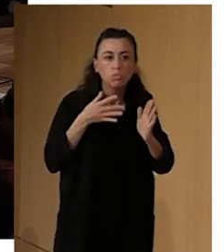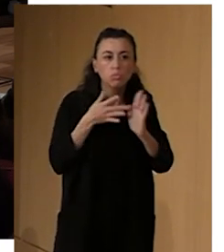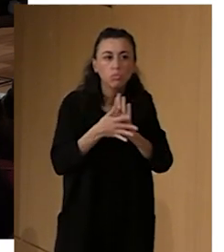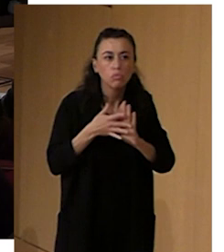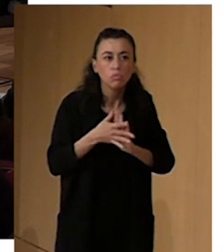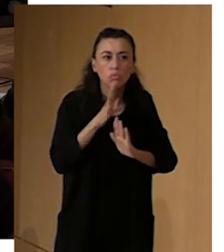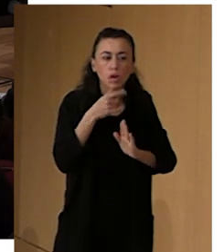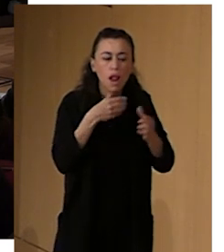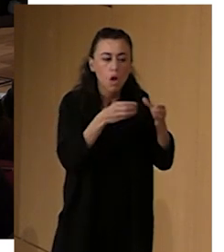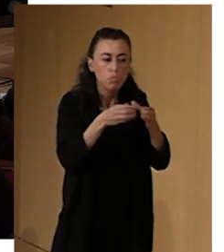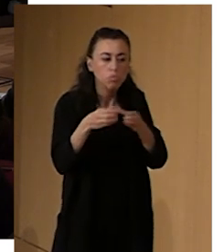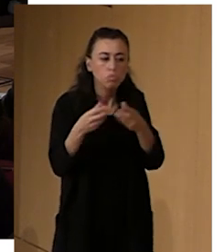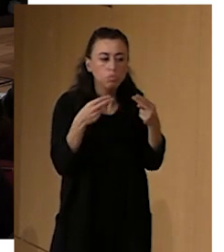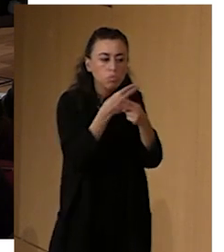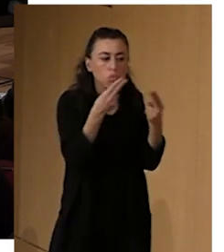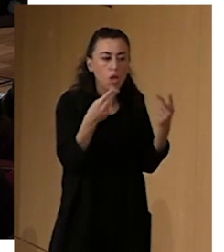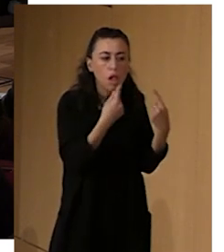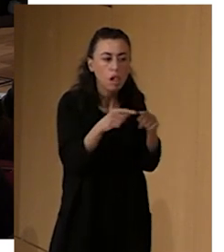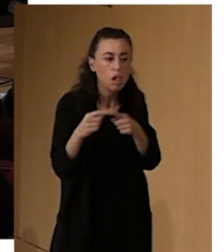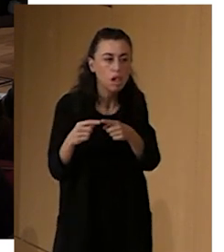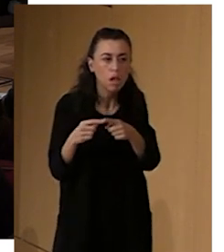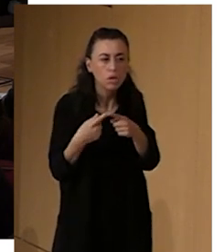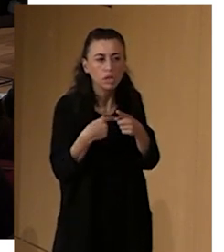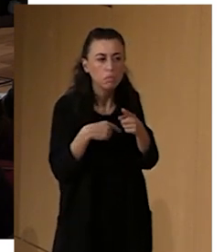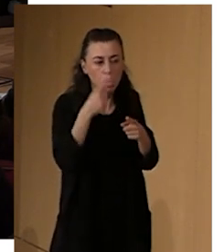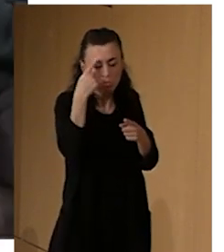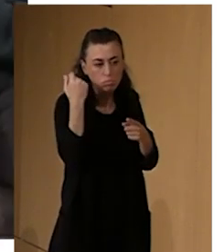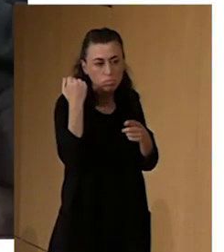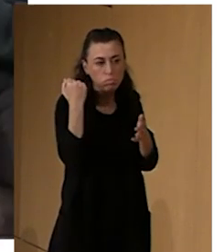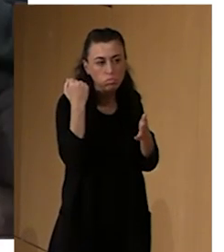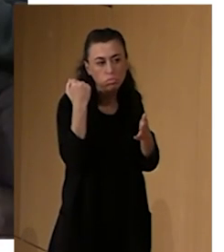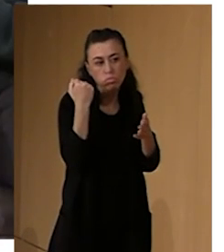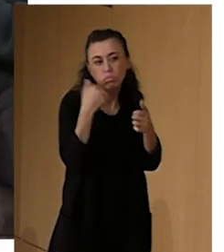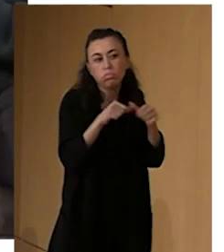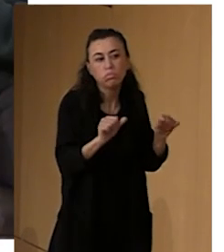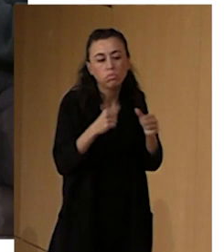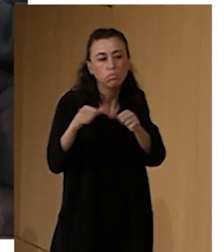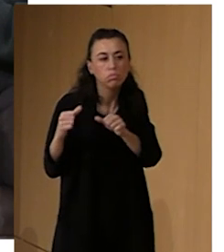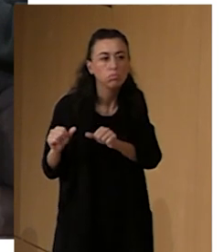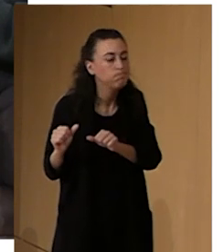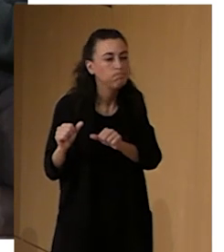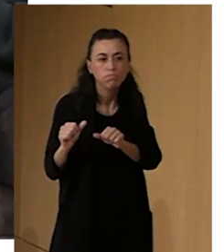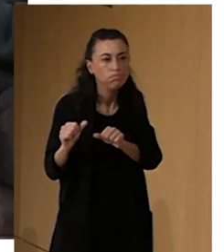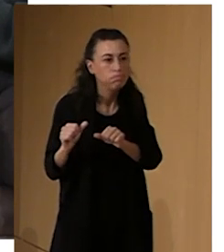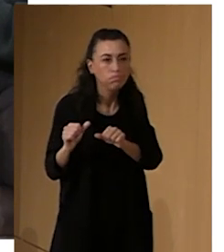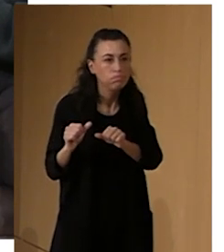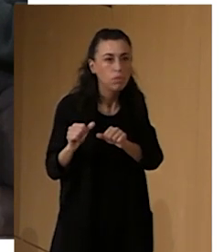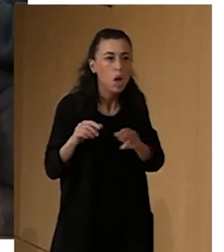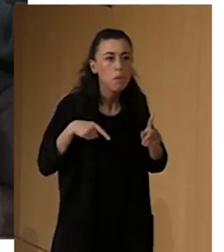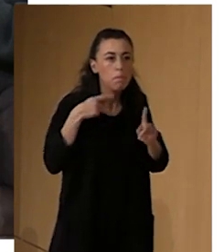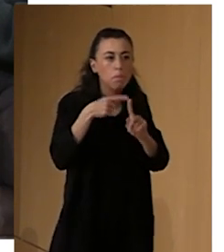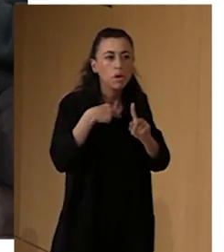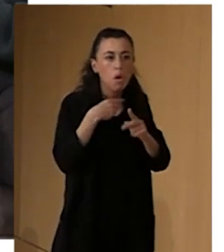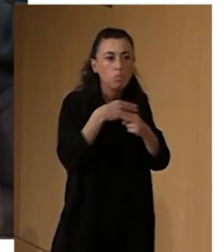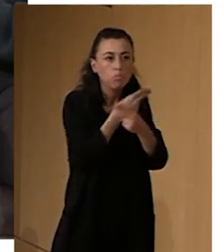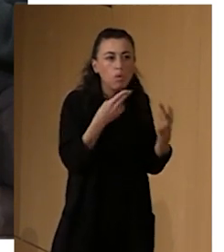encasillar a los públicos no es un público que solamente esto no solamente es para familias es para muchos públicos y esas miradas diversas en ese